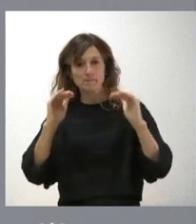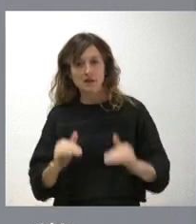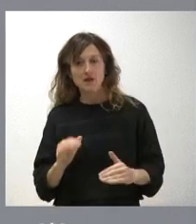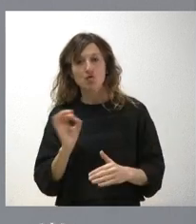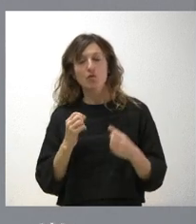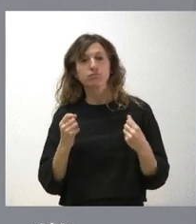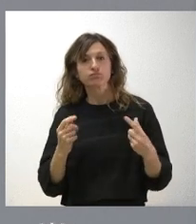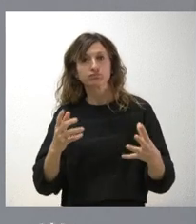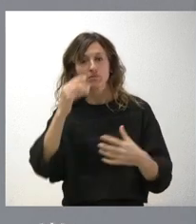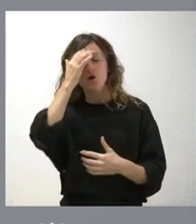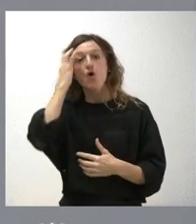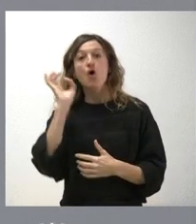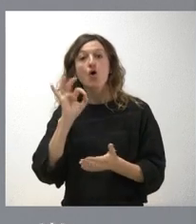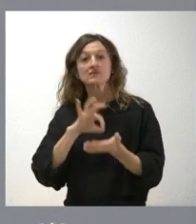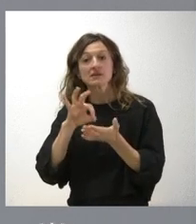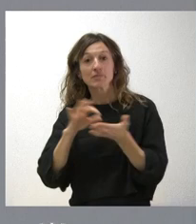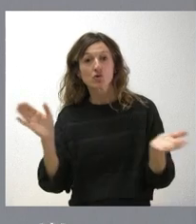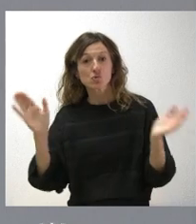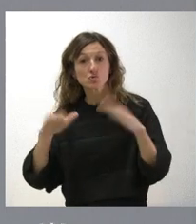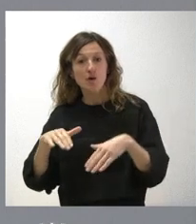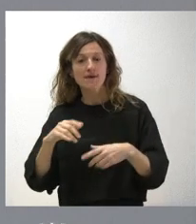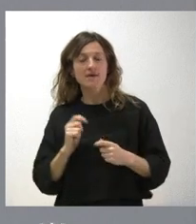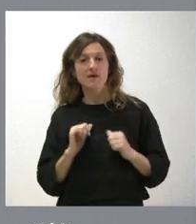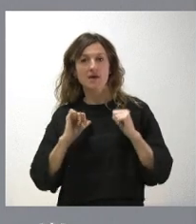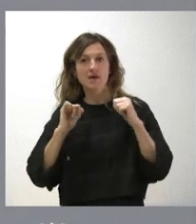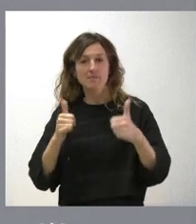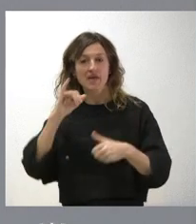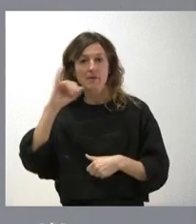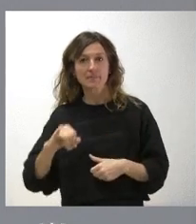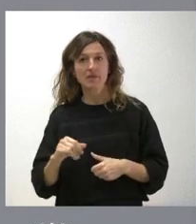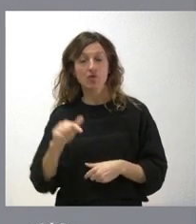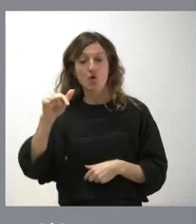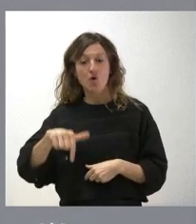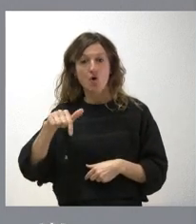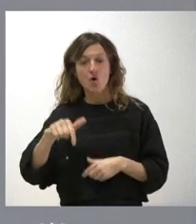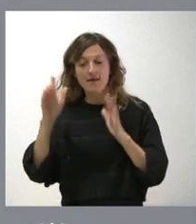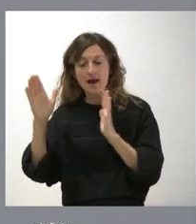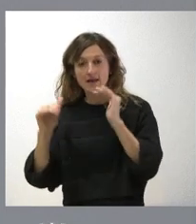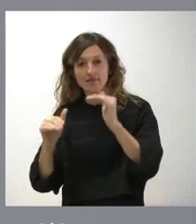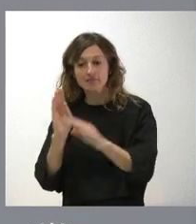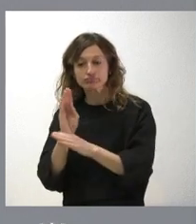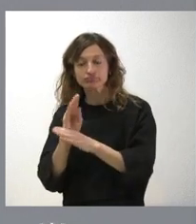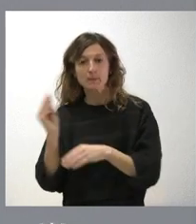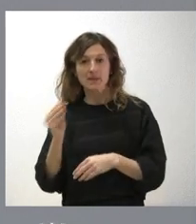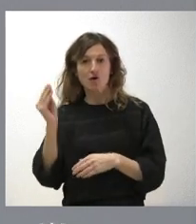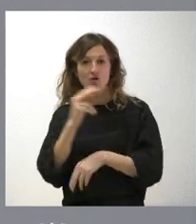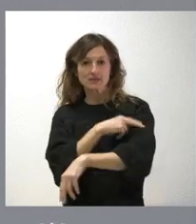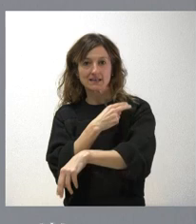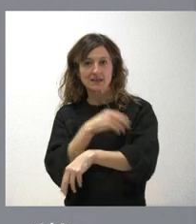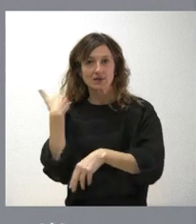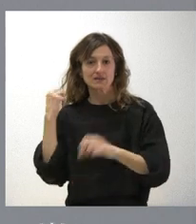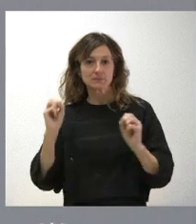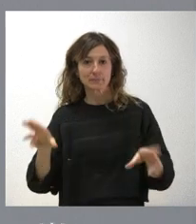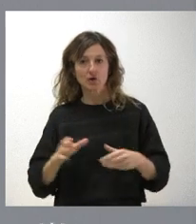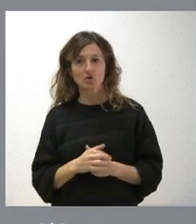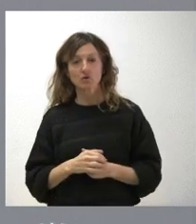trámites o en este caso dar un servicio que no estaba disponible para el bierzo hoy el bierzo está mejor atendido sanitariamente que lo que estaba antes